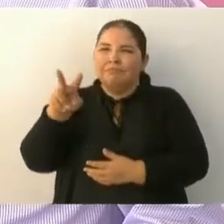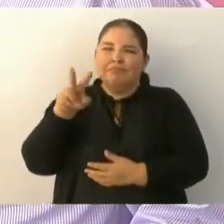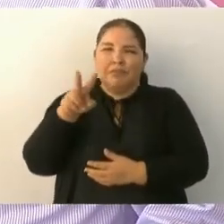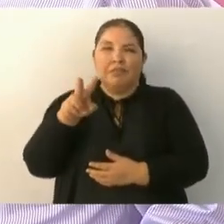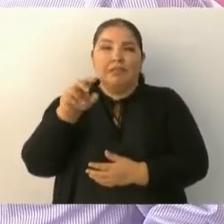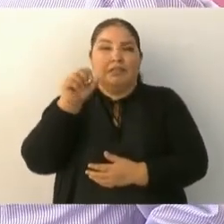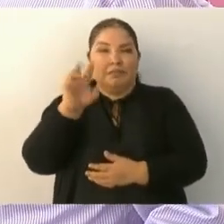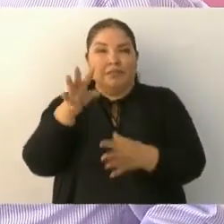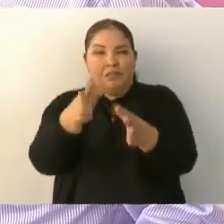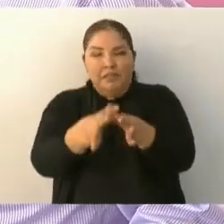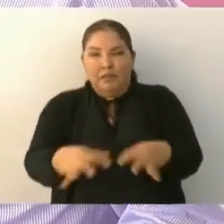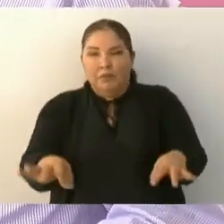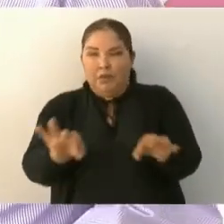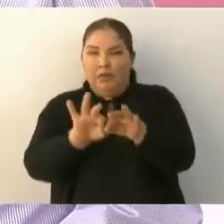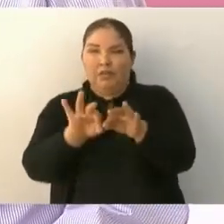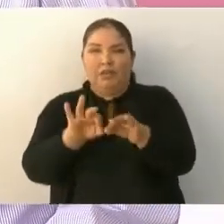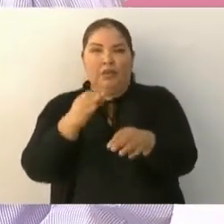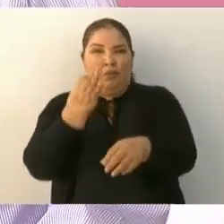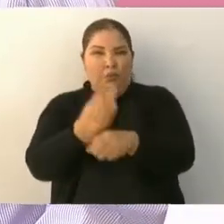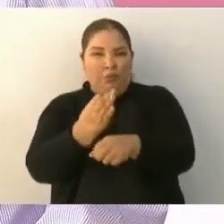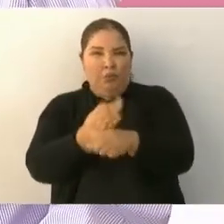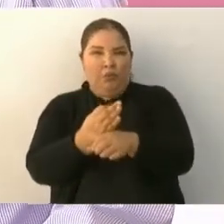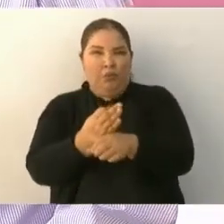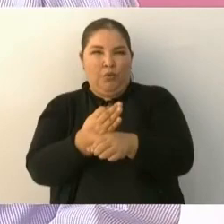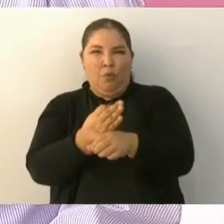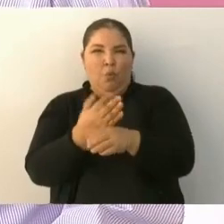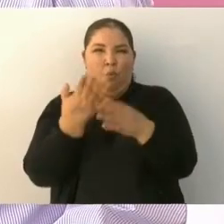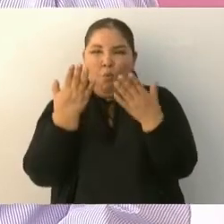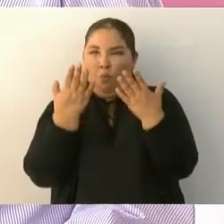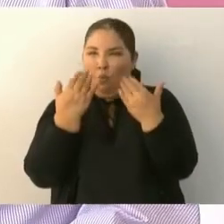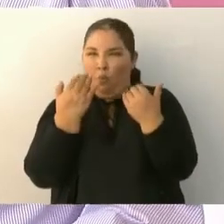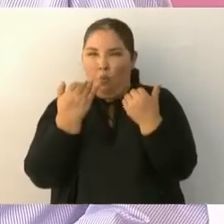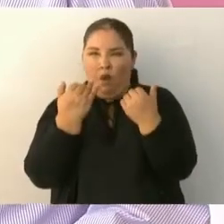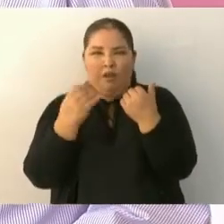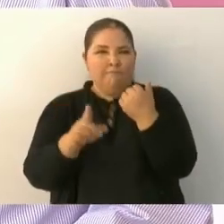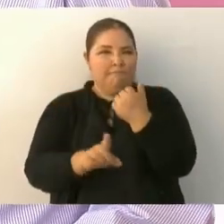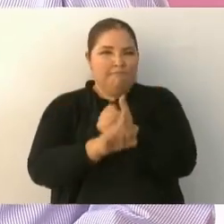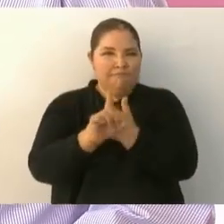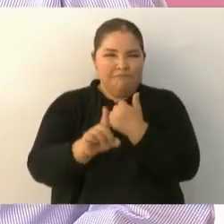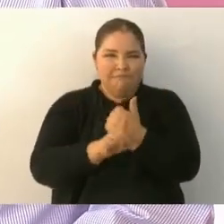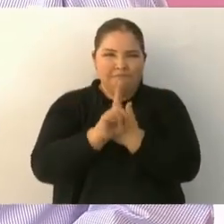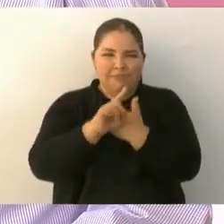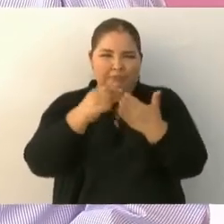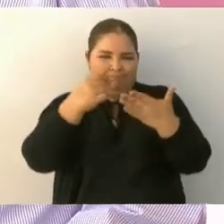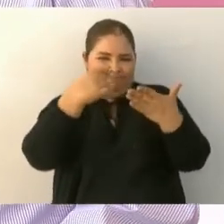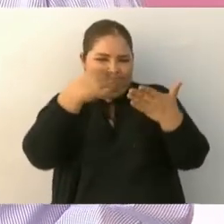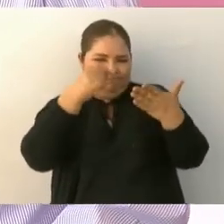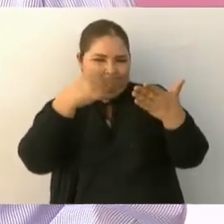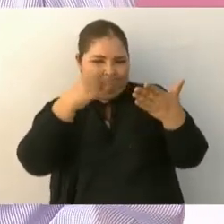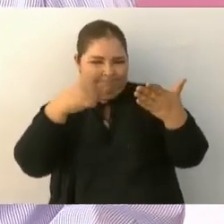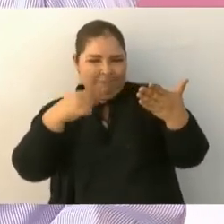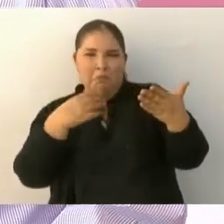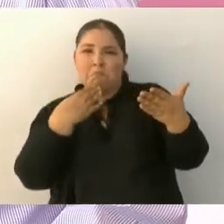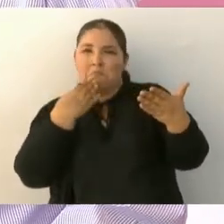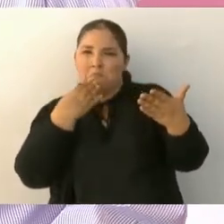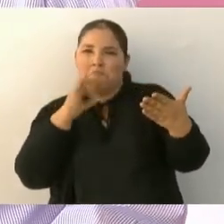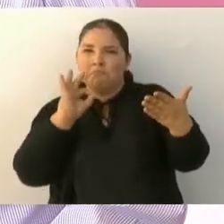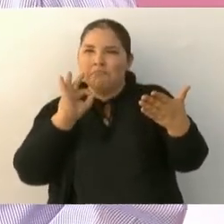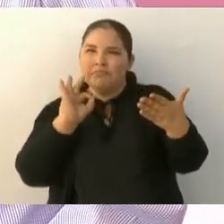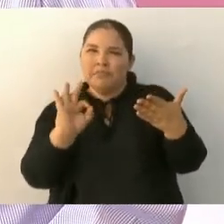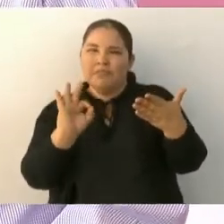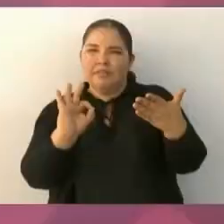Destaco que hasta este momento no se ha tenido ninguna observación relevante de parte de los distintos órganos